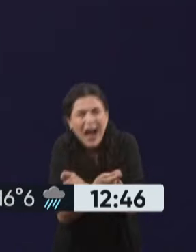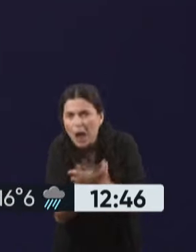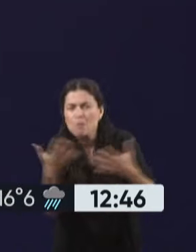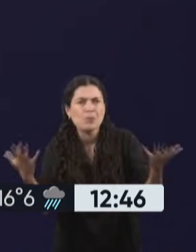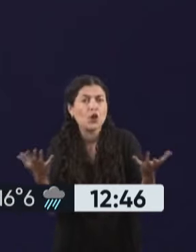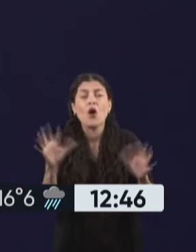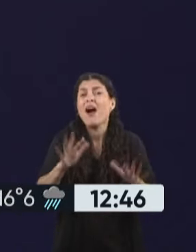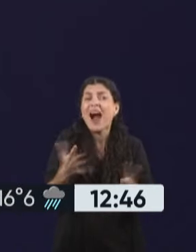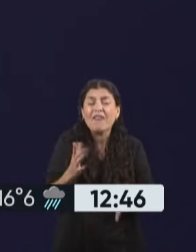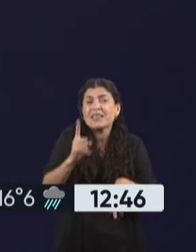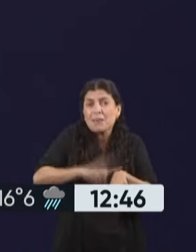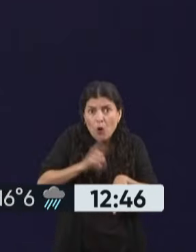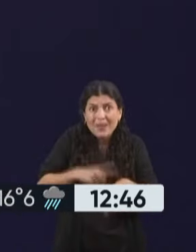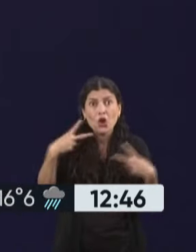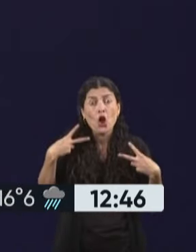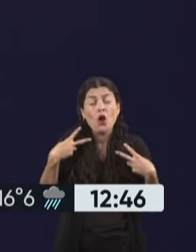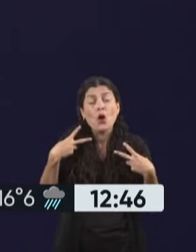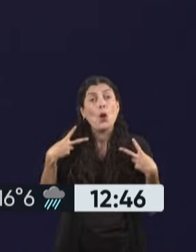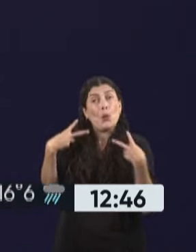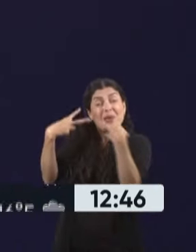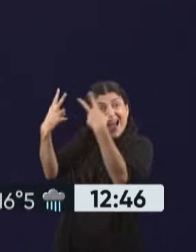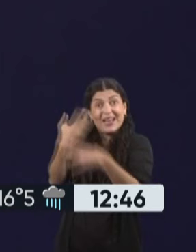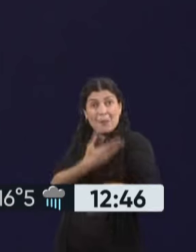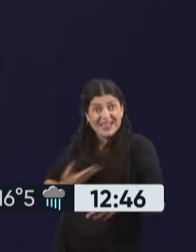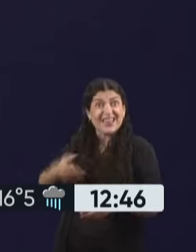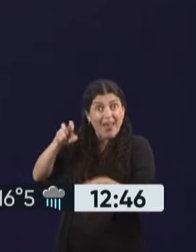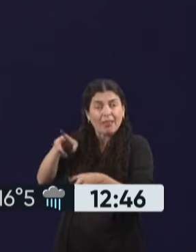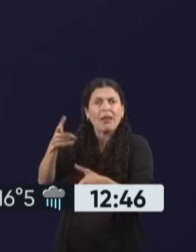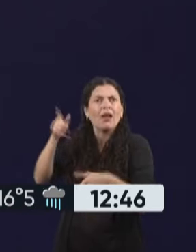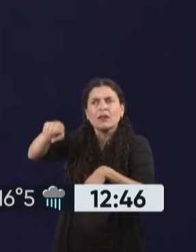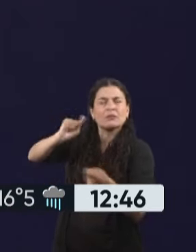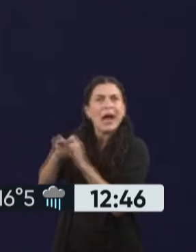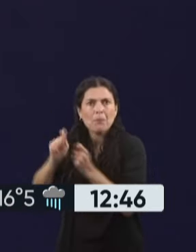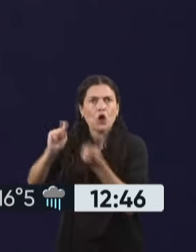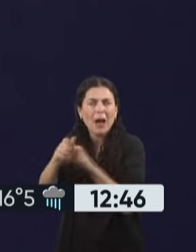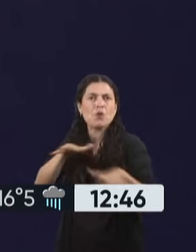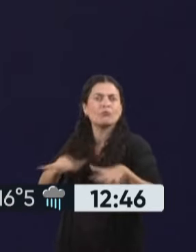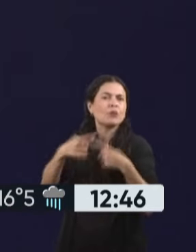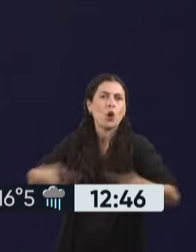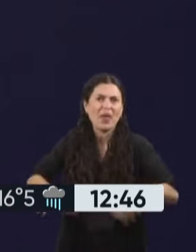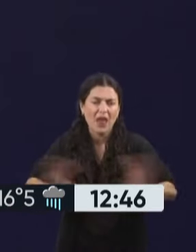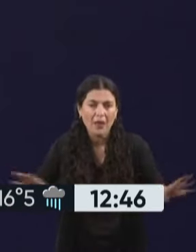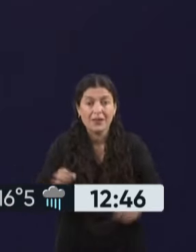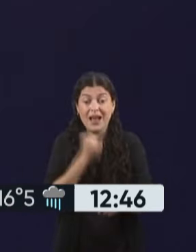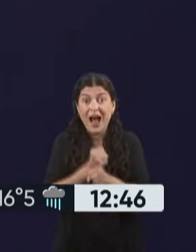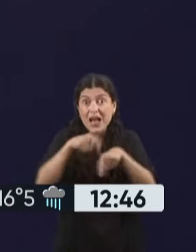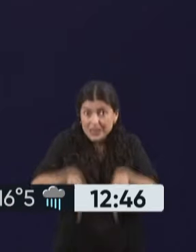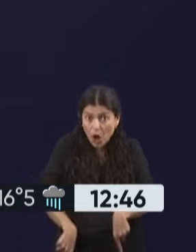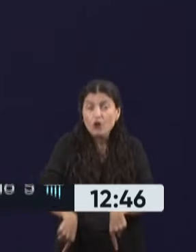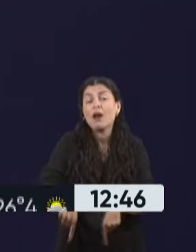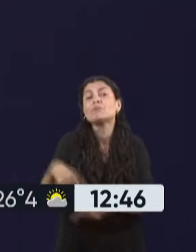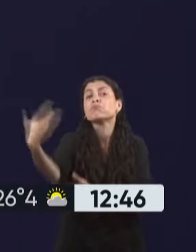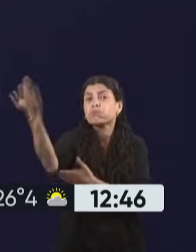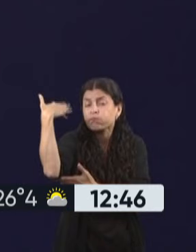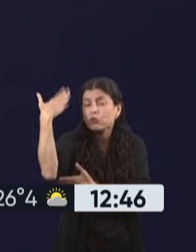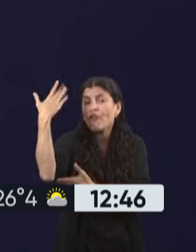cambia durante el viaje, pero bueno, como mañana no estoy, por respeto a ustedes, para que tengan los datos, después la Nari se los pasa